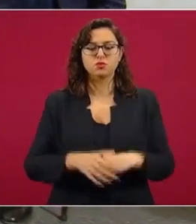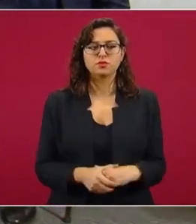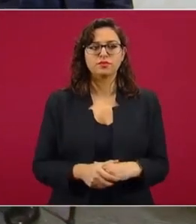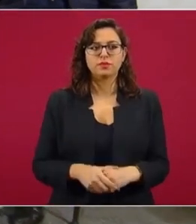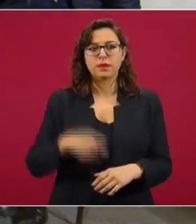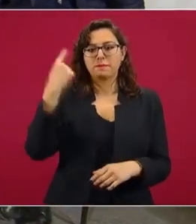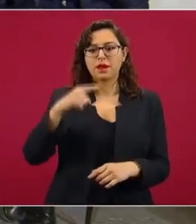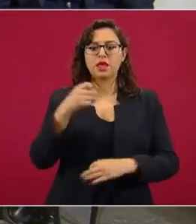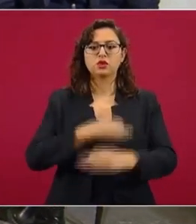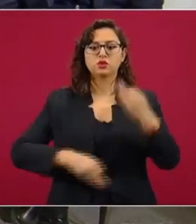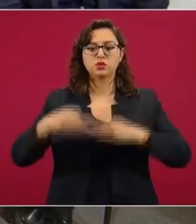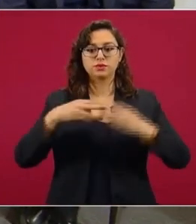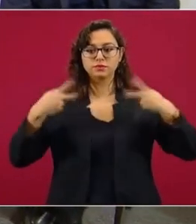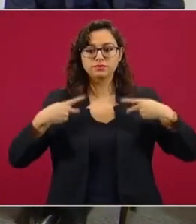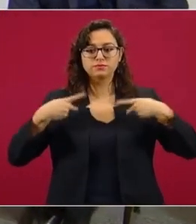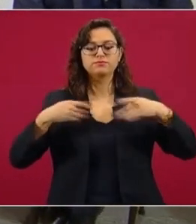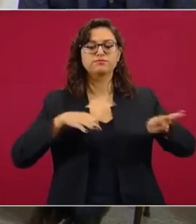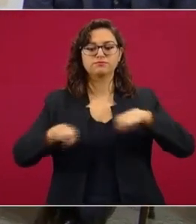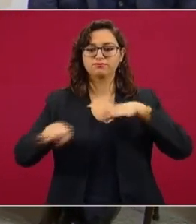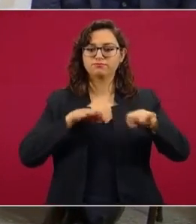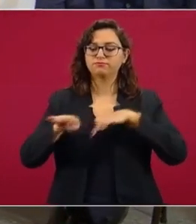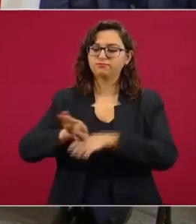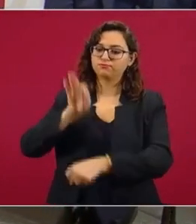los trabajadores de México.